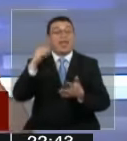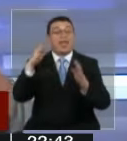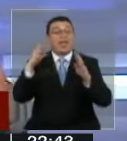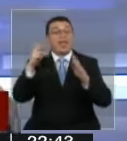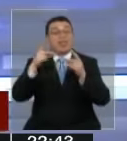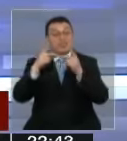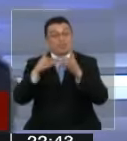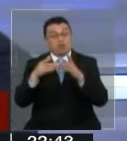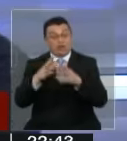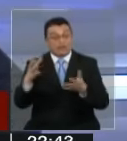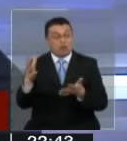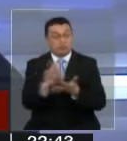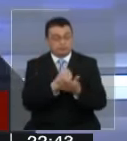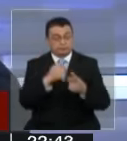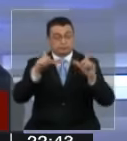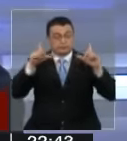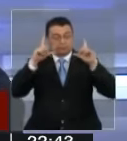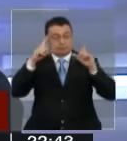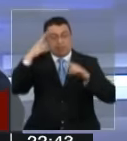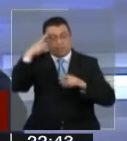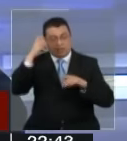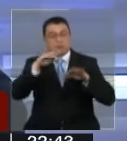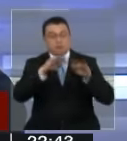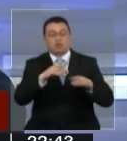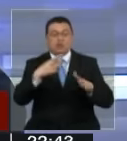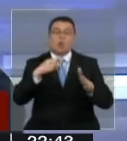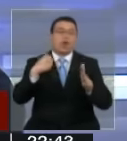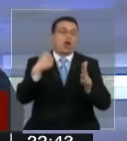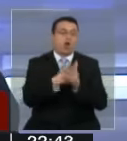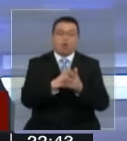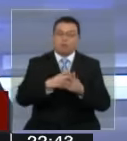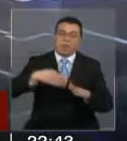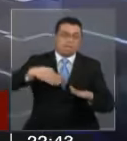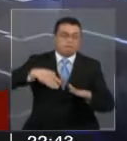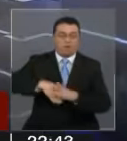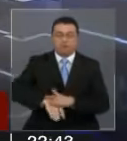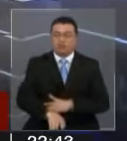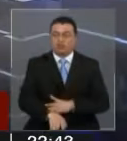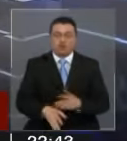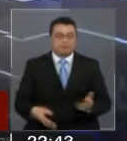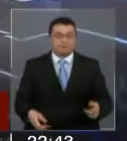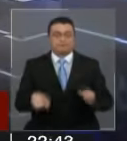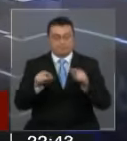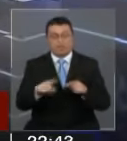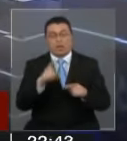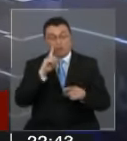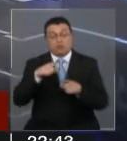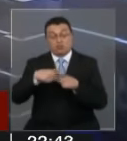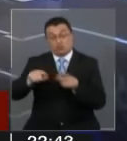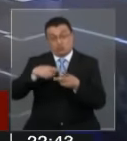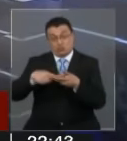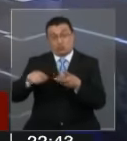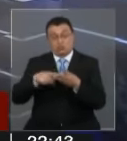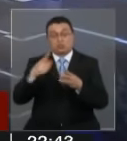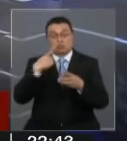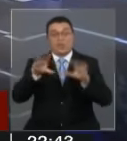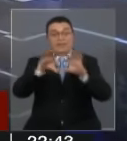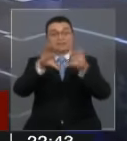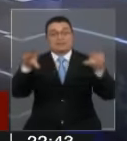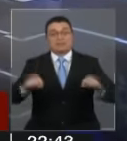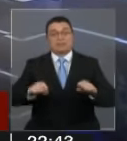durante la transición a recuperar credibilidad en materia ciudadana, yo creo que esto es un golpe muy profundo. Evidentemente que hay una serie de cuestiones que se van a levantar respecto de los sistemas de